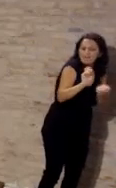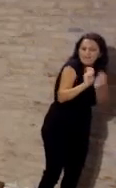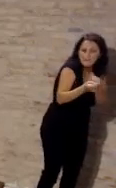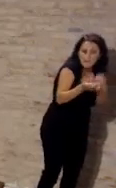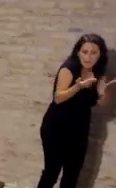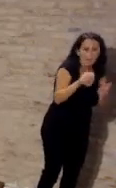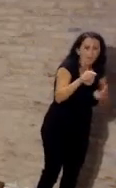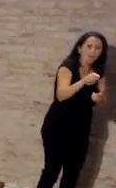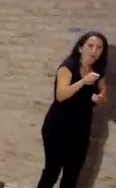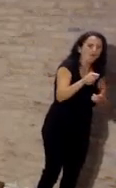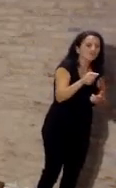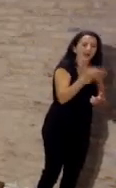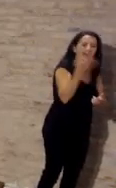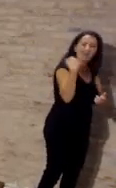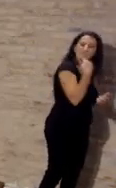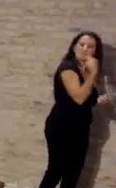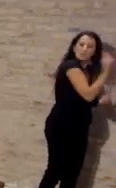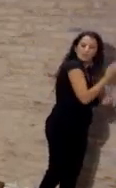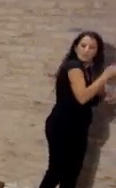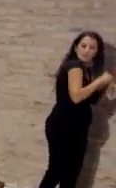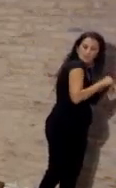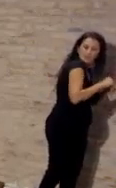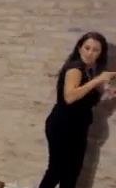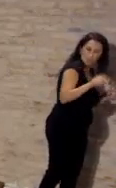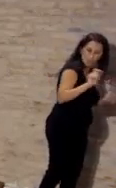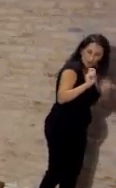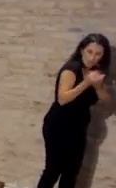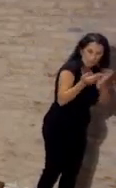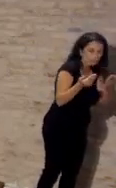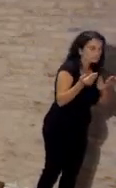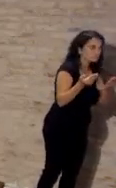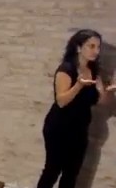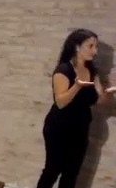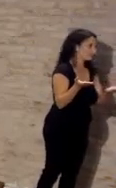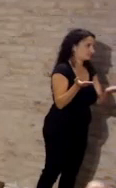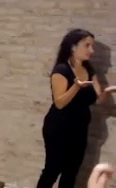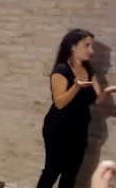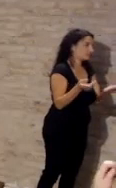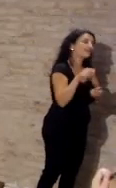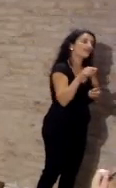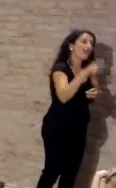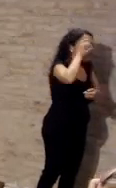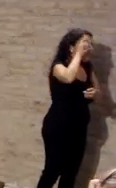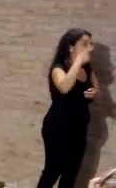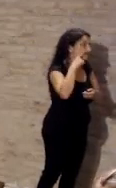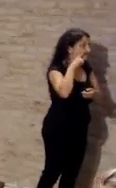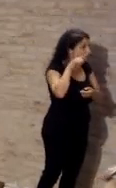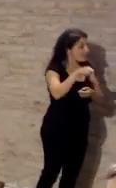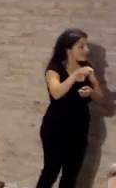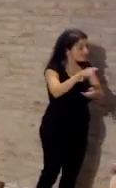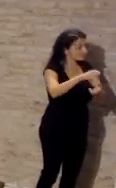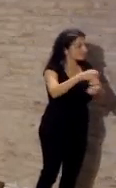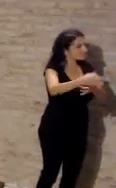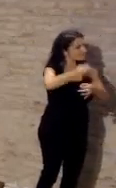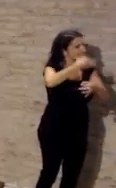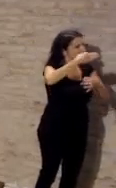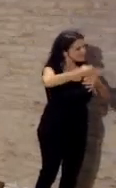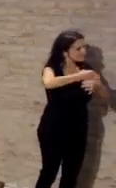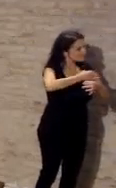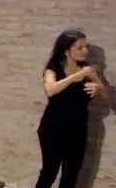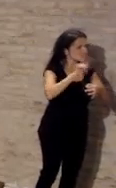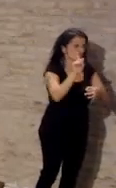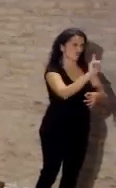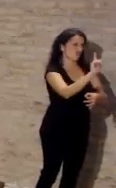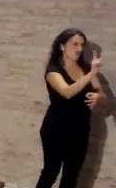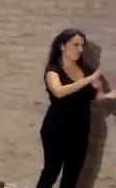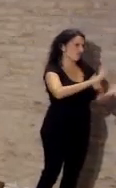si tal no este todo eso la esi nos dice que no nos tiene